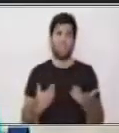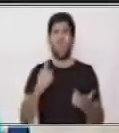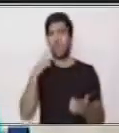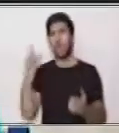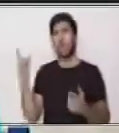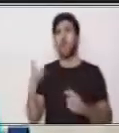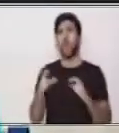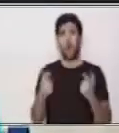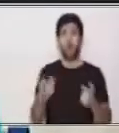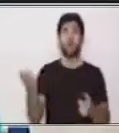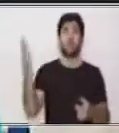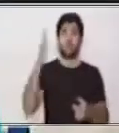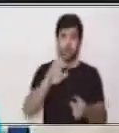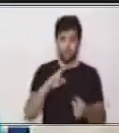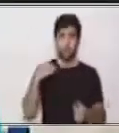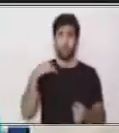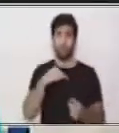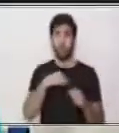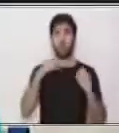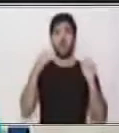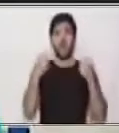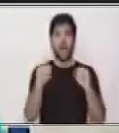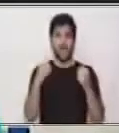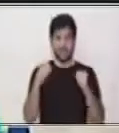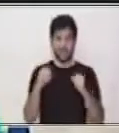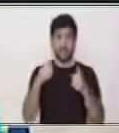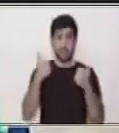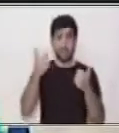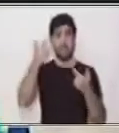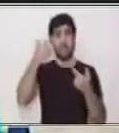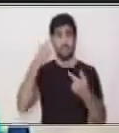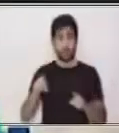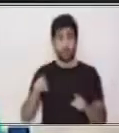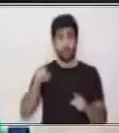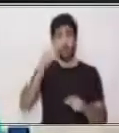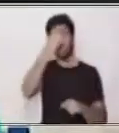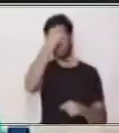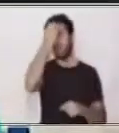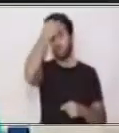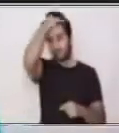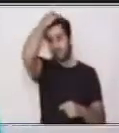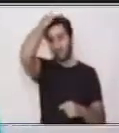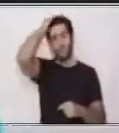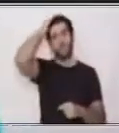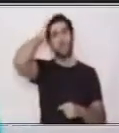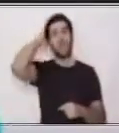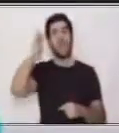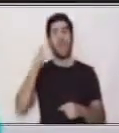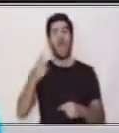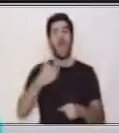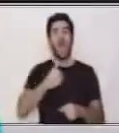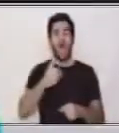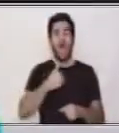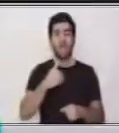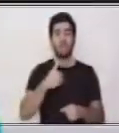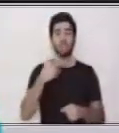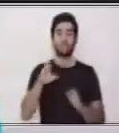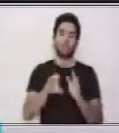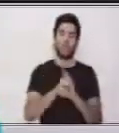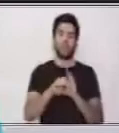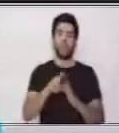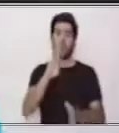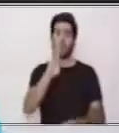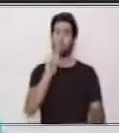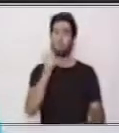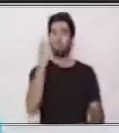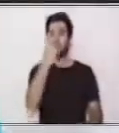los vamos a formar, ¿qué te parece? Así que tienen dos bases, ¿sí? Dos bases, eso quiere decir que,